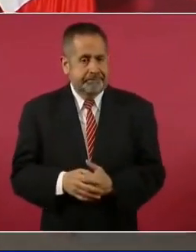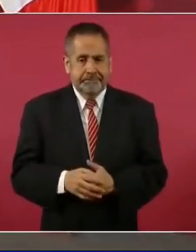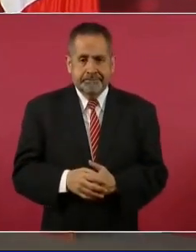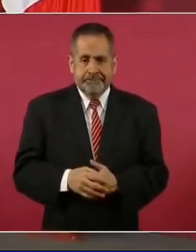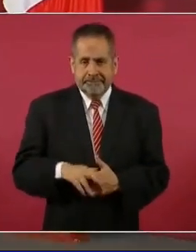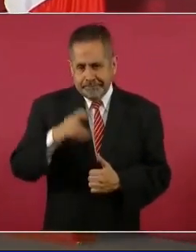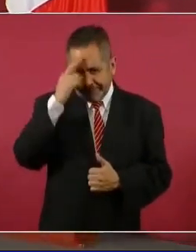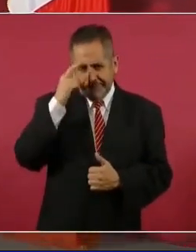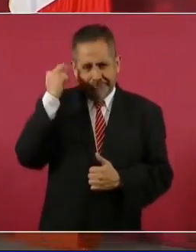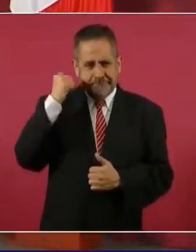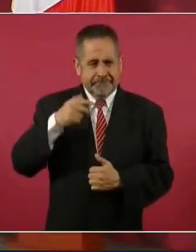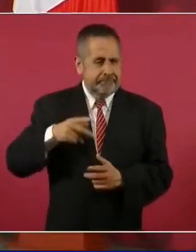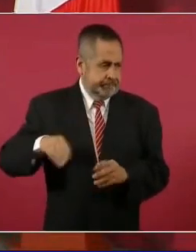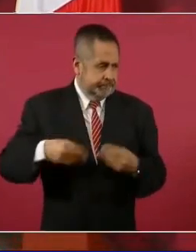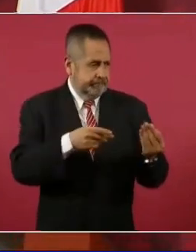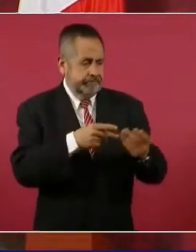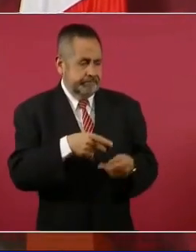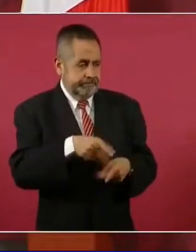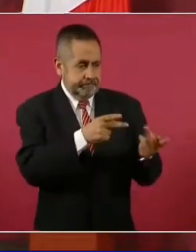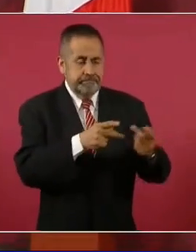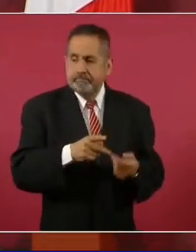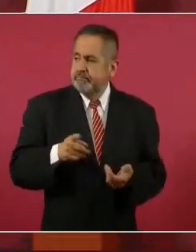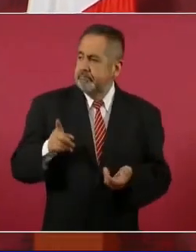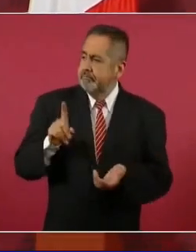después de la privatización